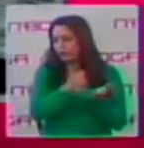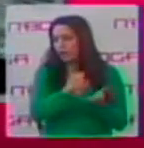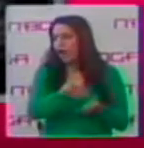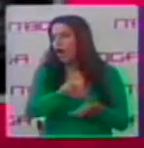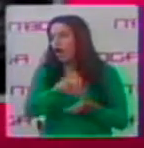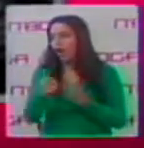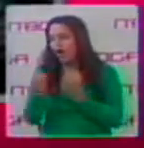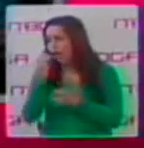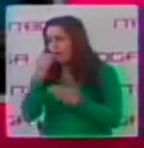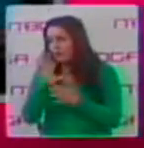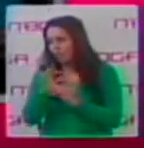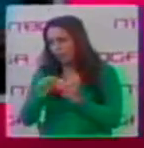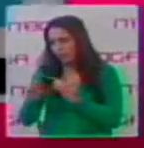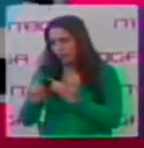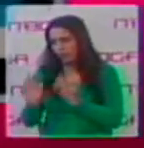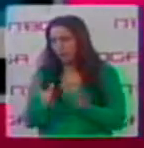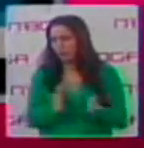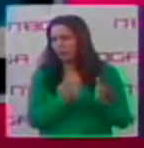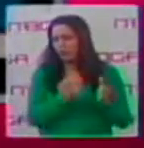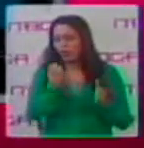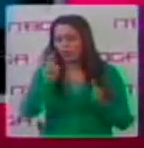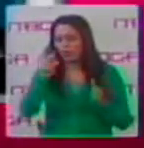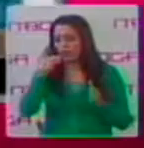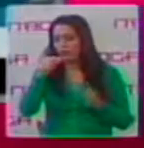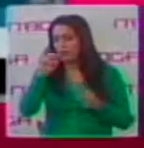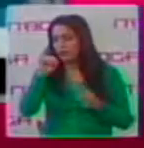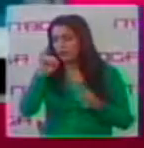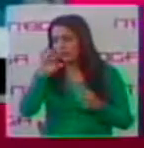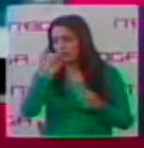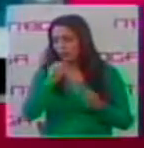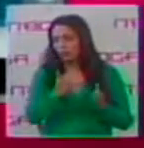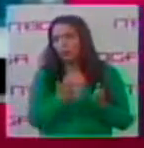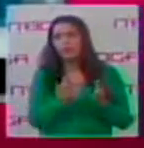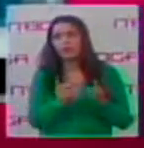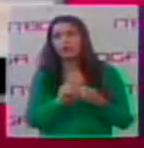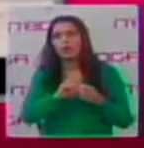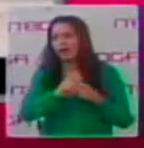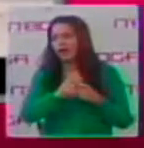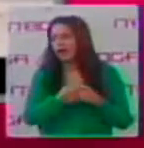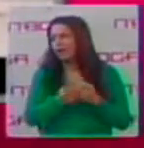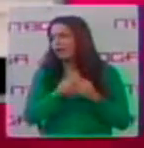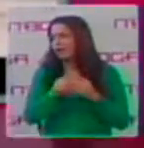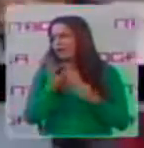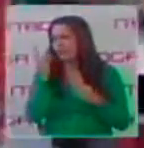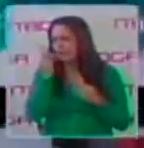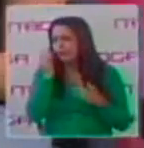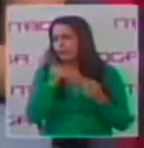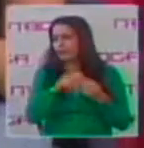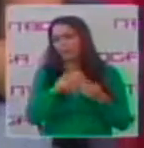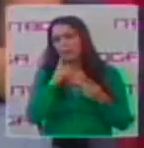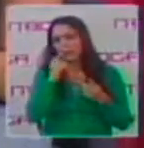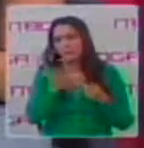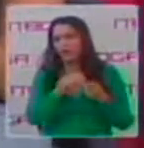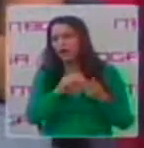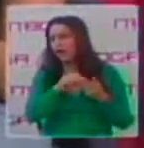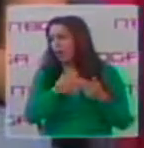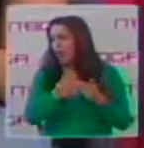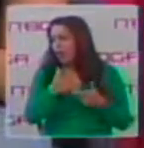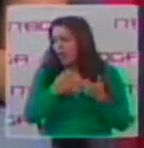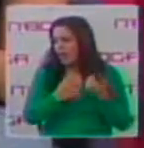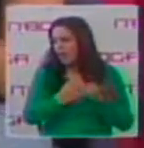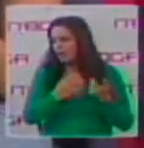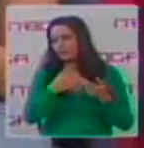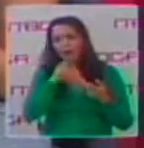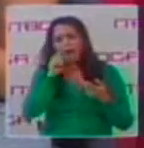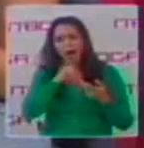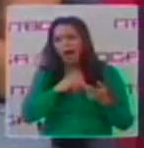inorgánicos. Orgánicos, me estoy refiriendo a lo que son cáscaras de frutas, residuos de pan, de lácteos,